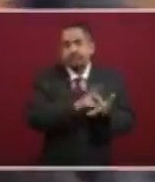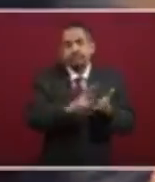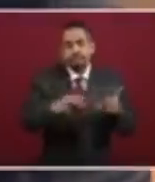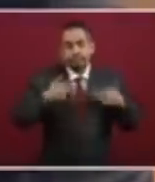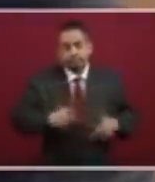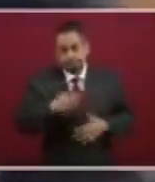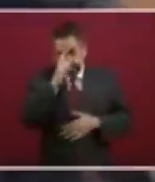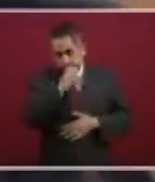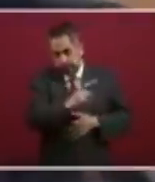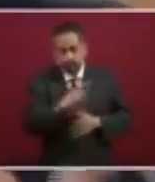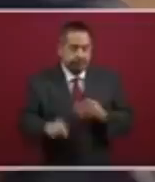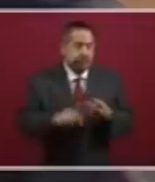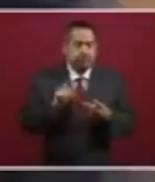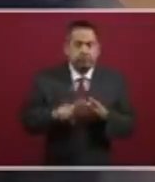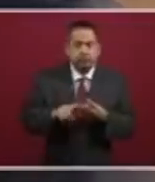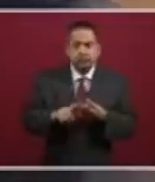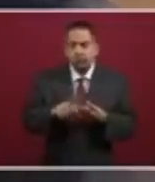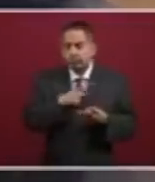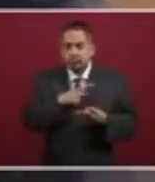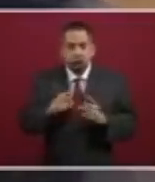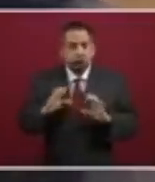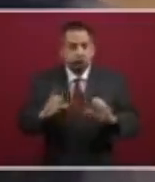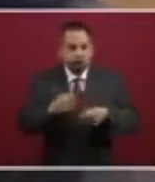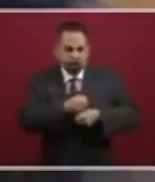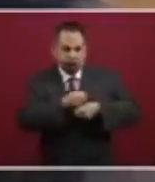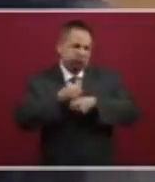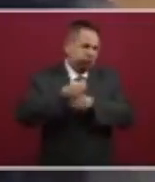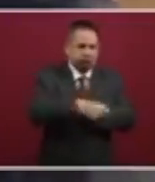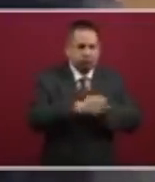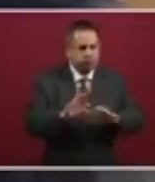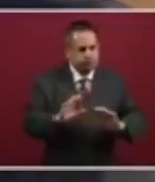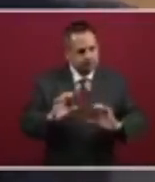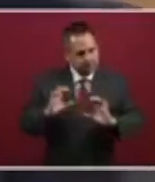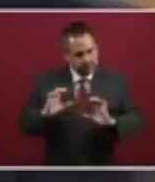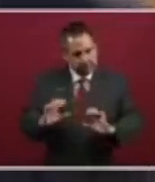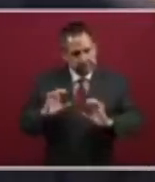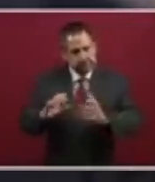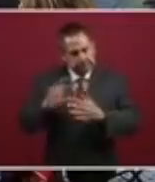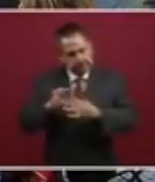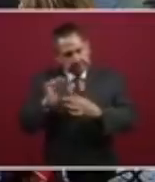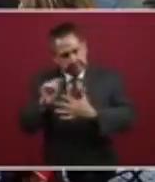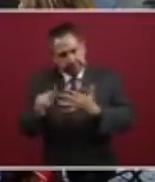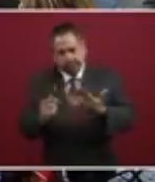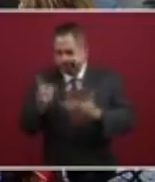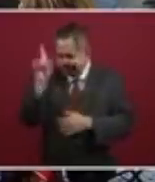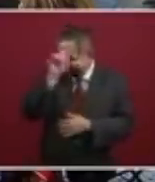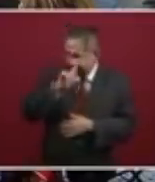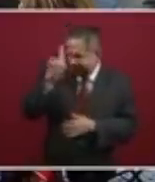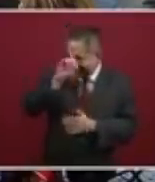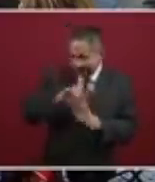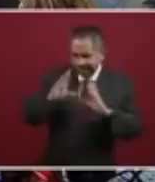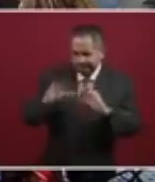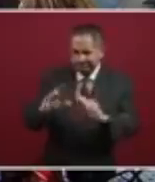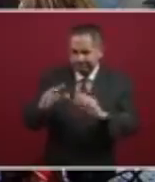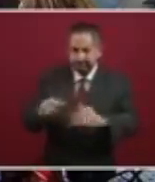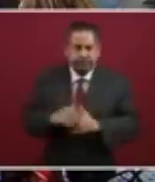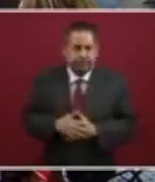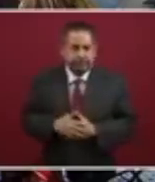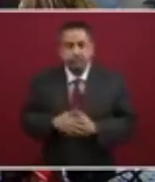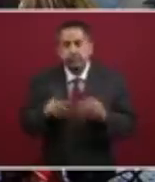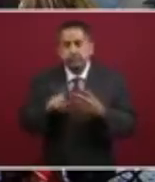hay que usar adecuadamente la fuerza, la construcción de